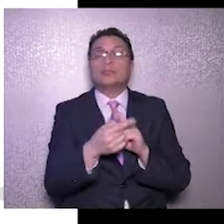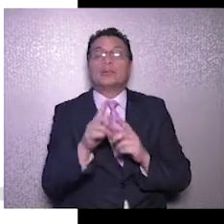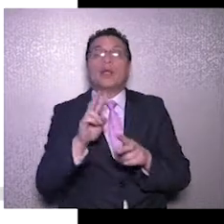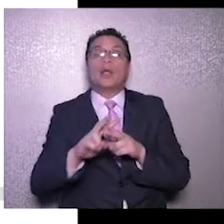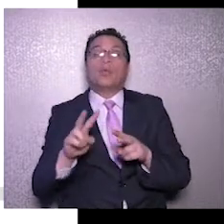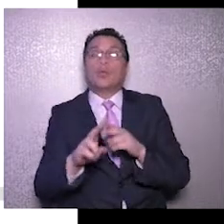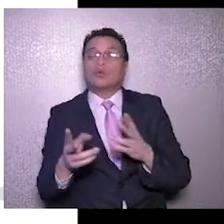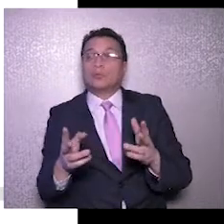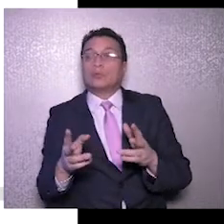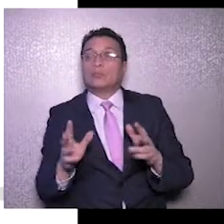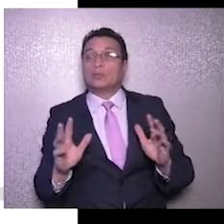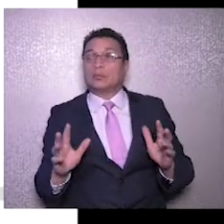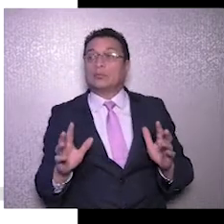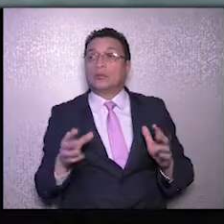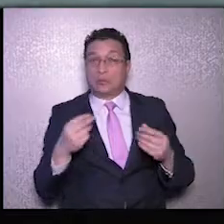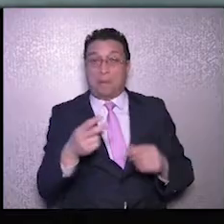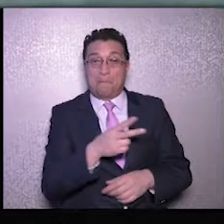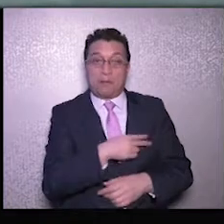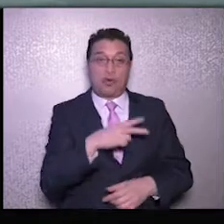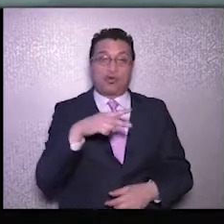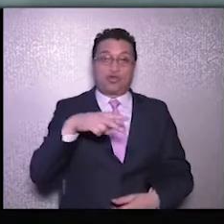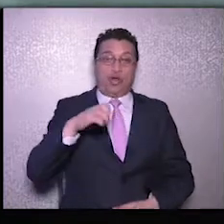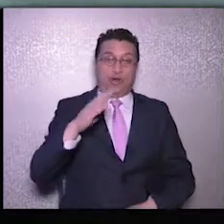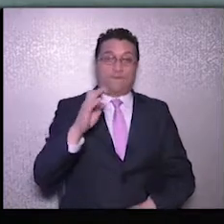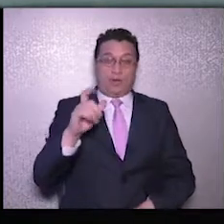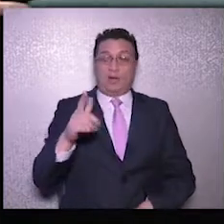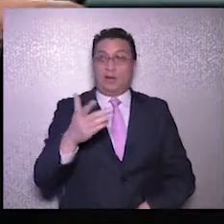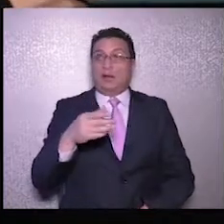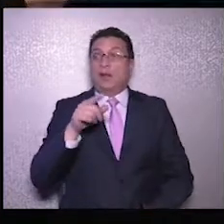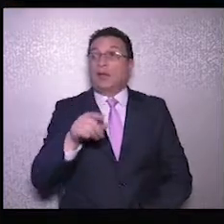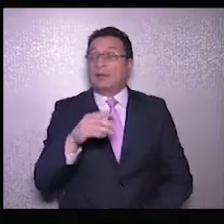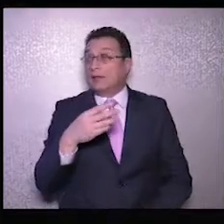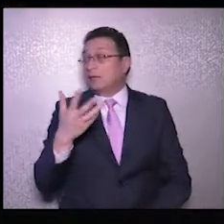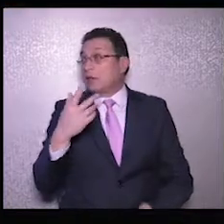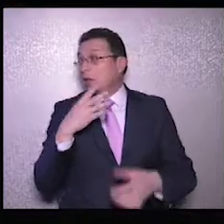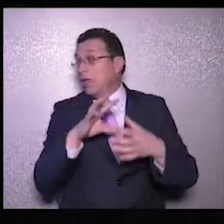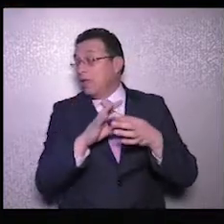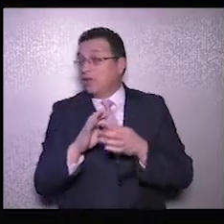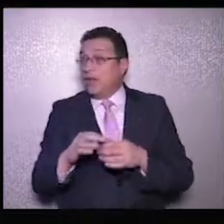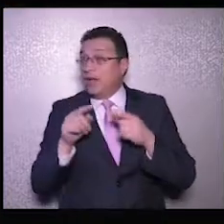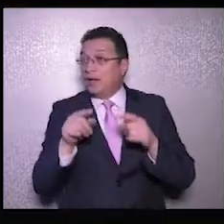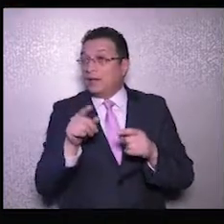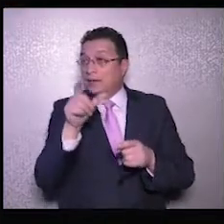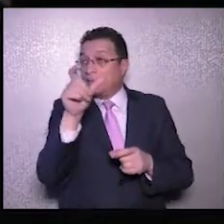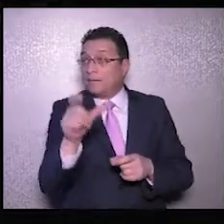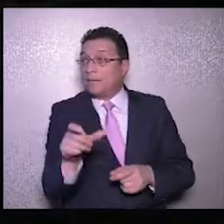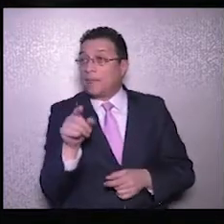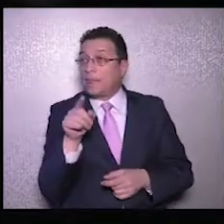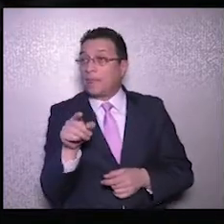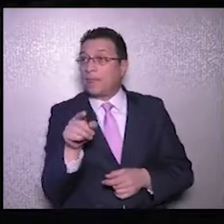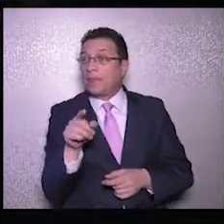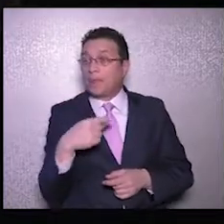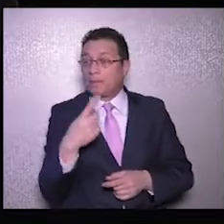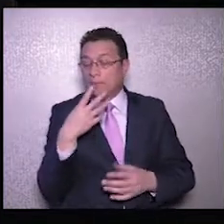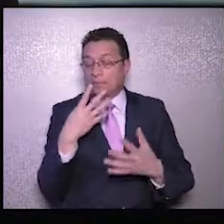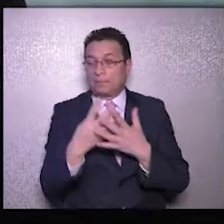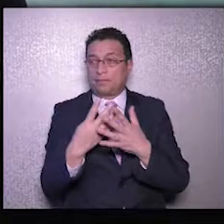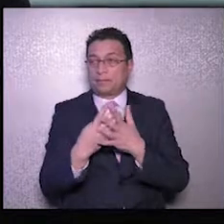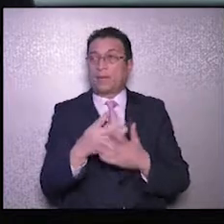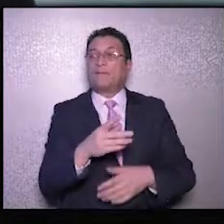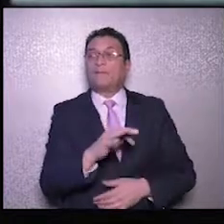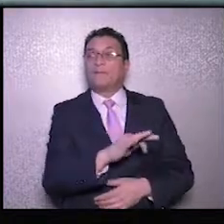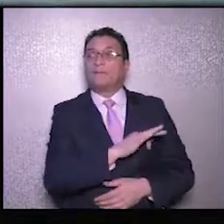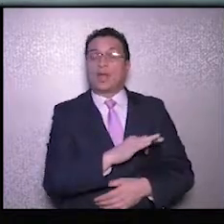ecuación. Bien merecido, se tenían el premio Nobel. Y la gran gracia de toda esta historia es que este señor Fourier era un matemático francés